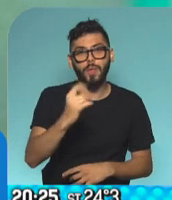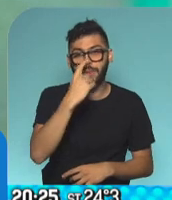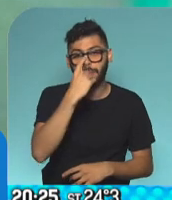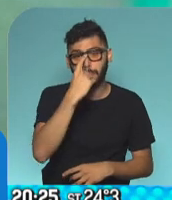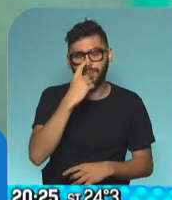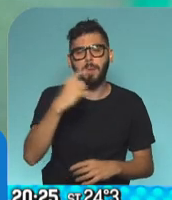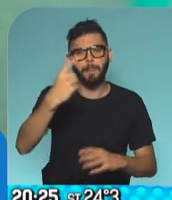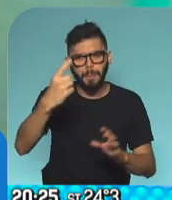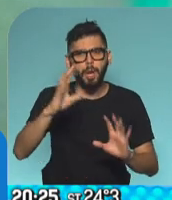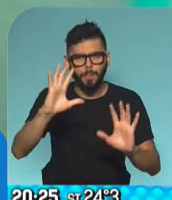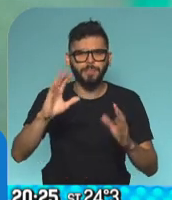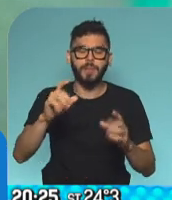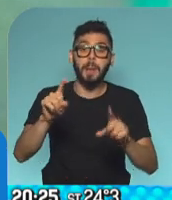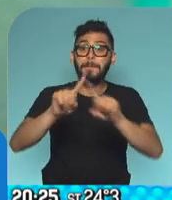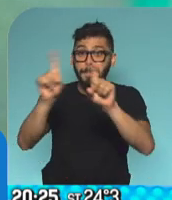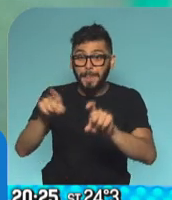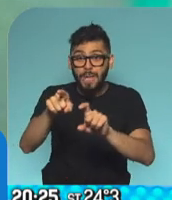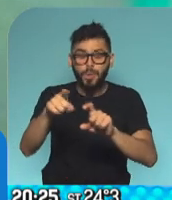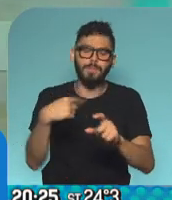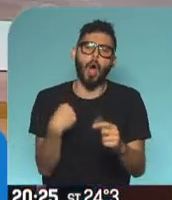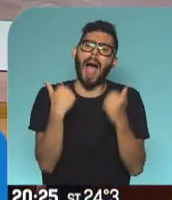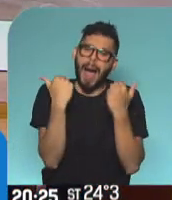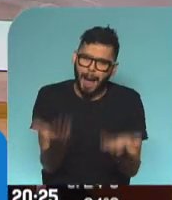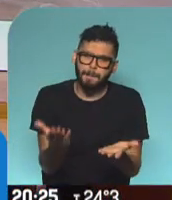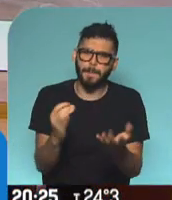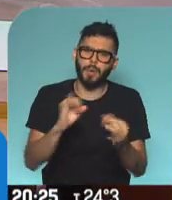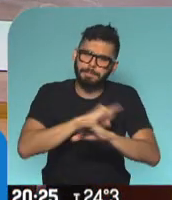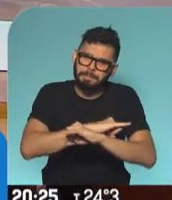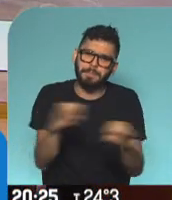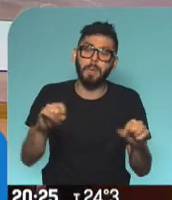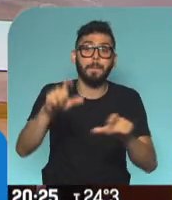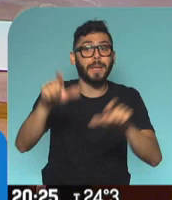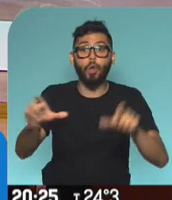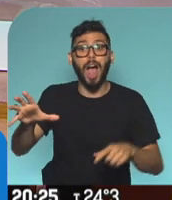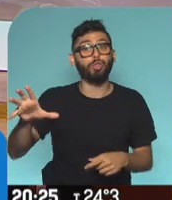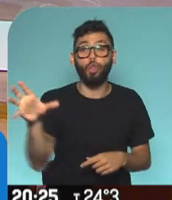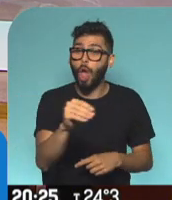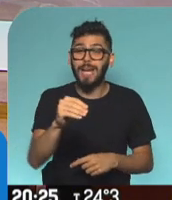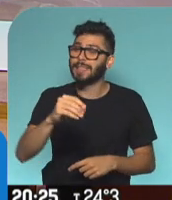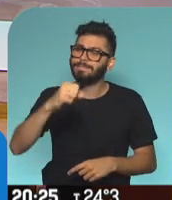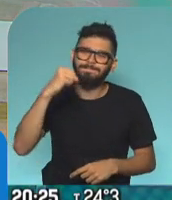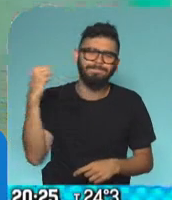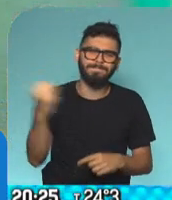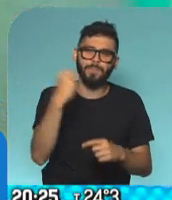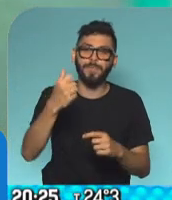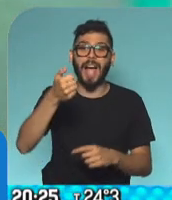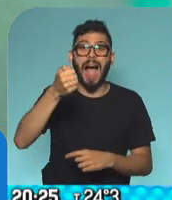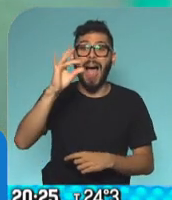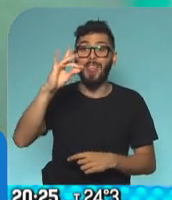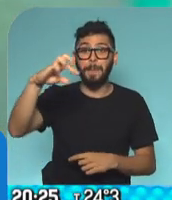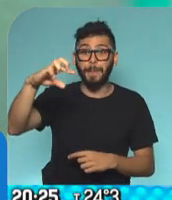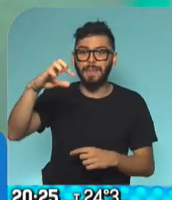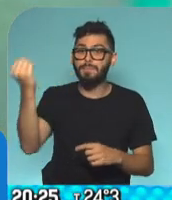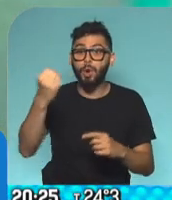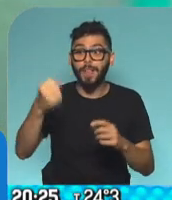primero aprovechar la pregunta de andrea para decirle a todos ya todas lo importante que es tener en la base de app los datos